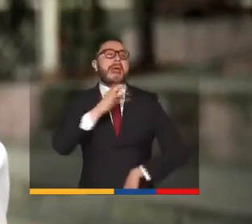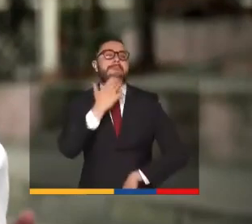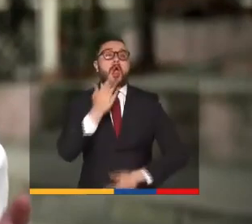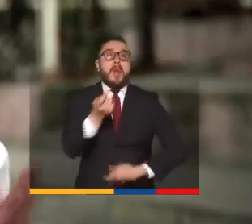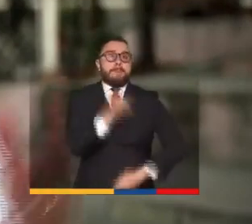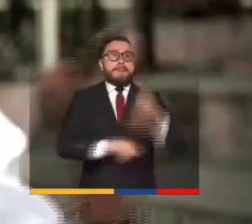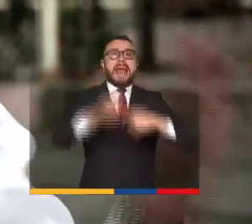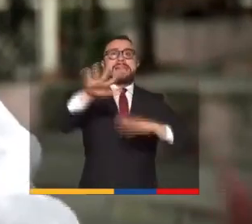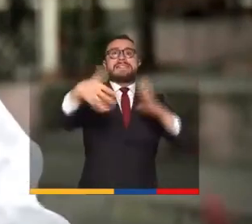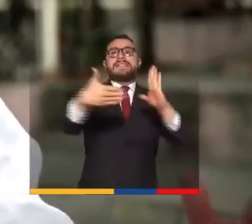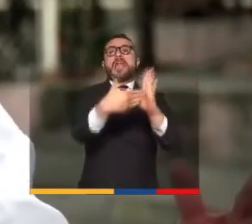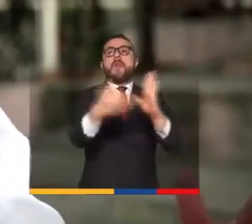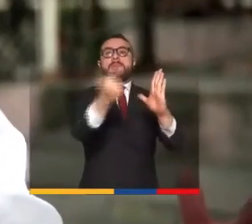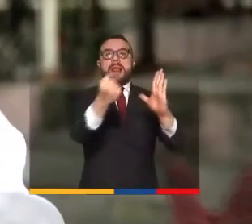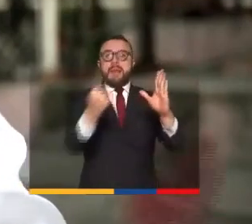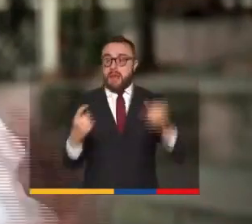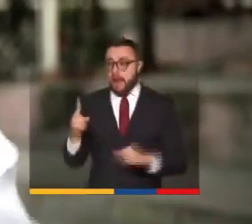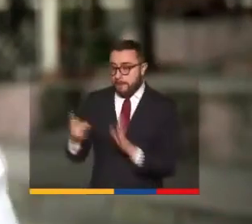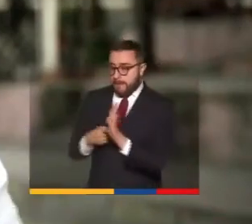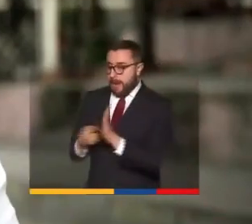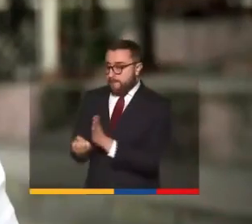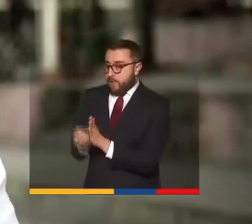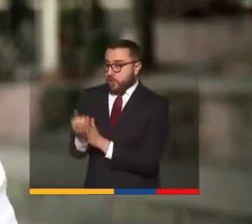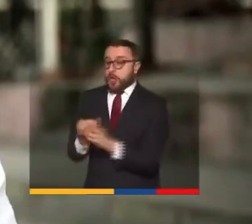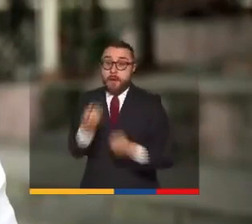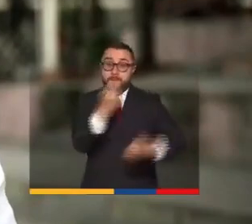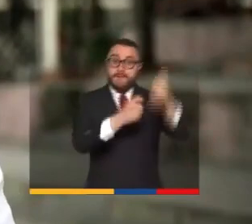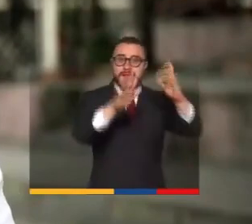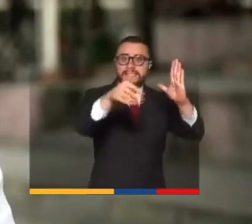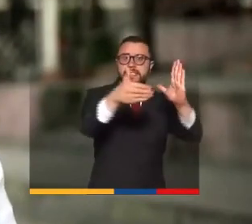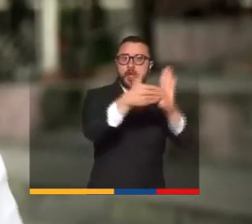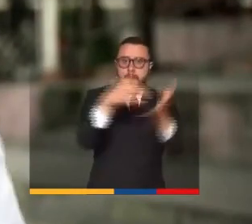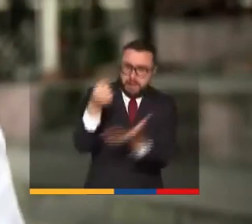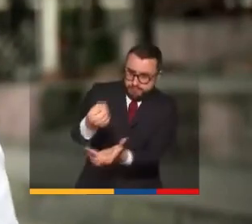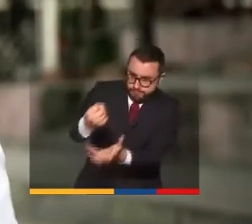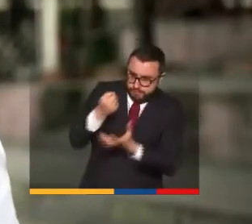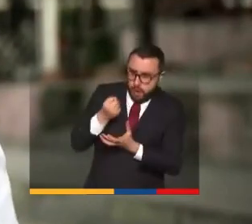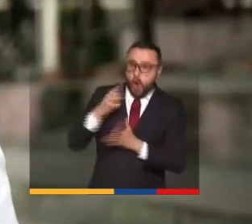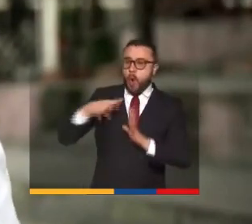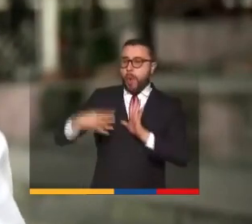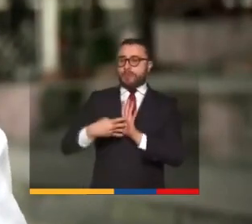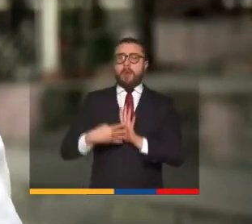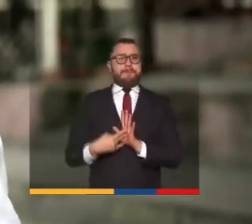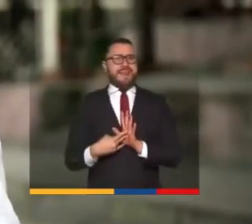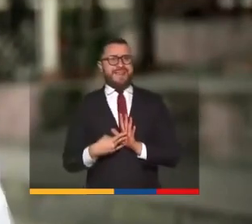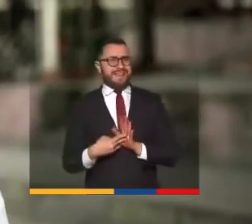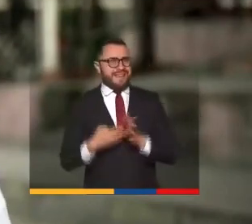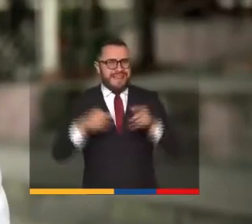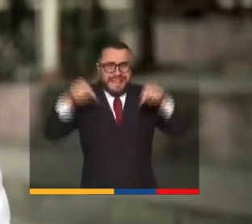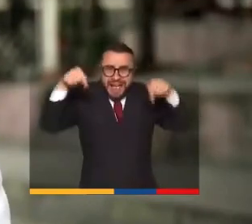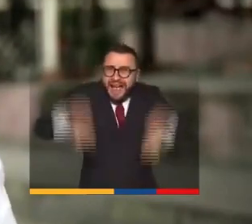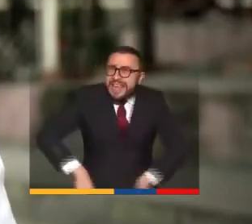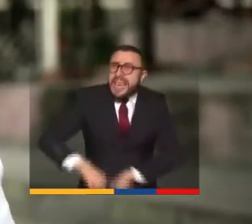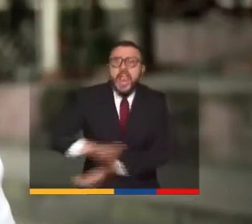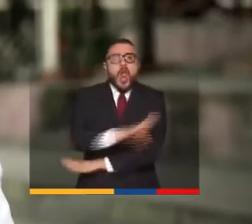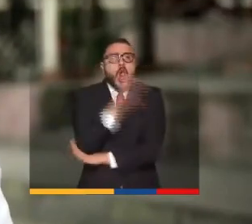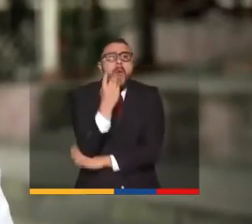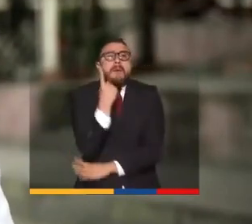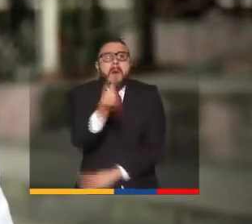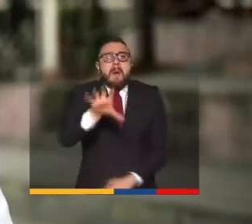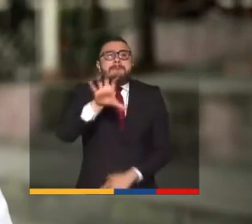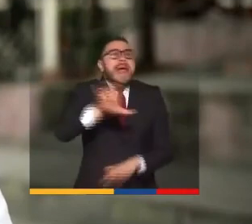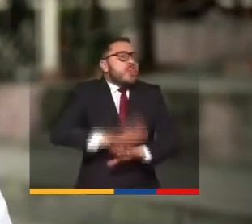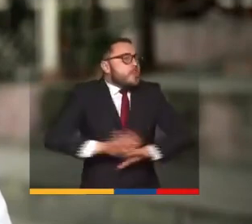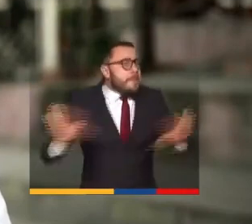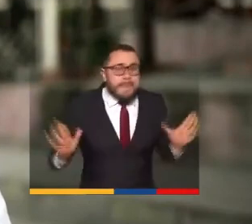5,000 pesos. Entre 1,000 y 5,000 se gana 4,000. Esto solo ocurre aquí en Colombia, debido